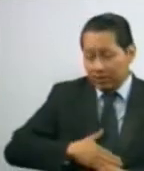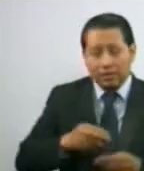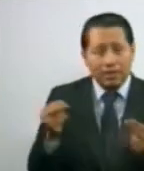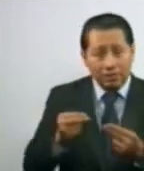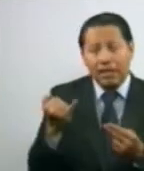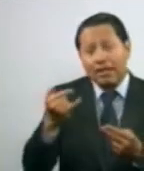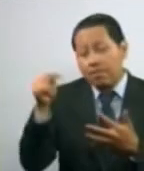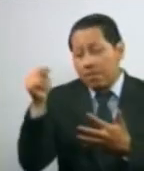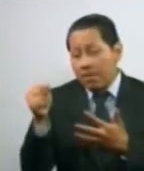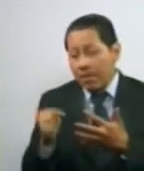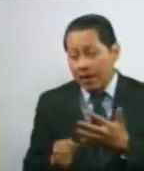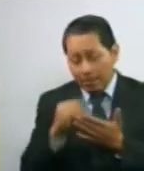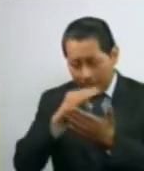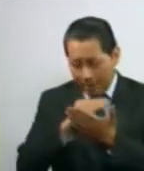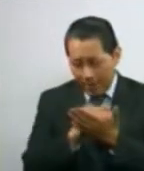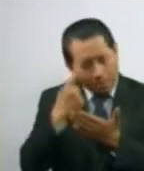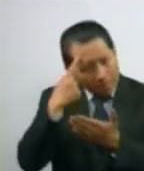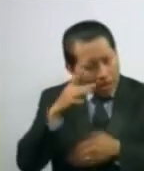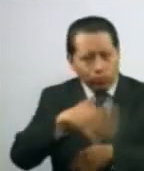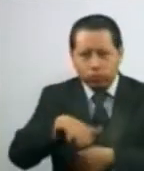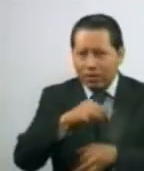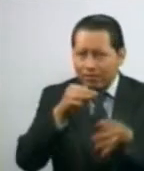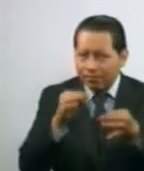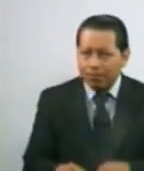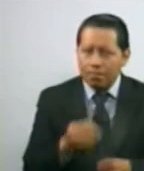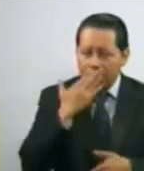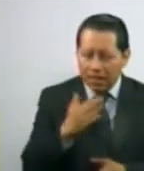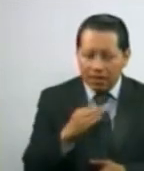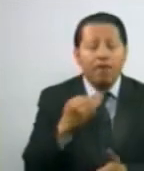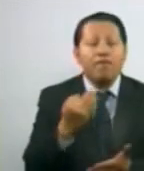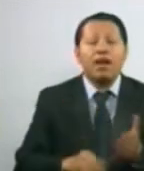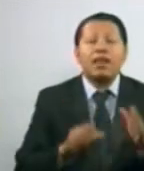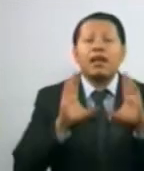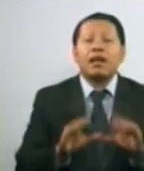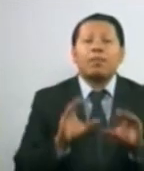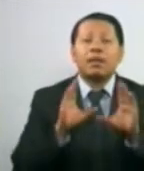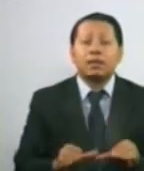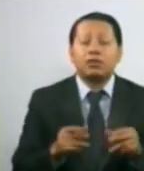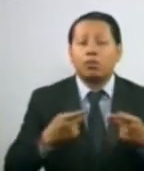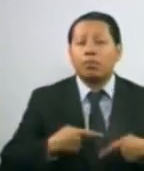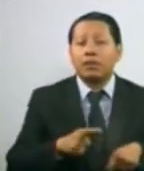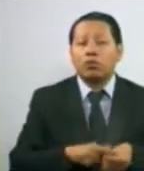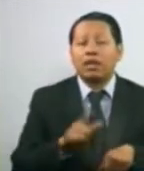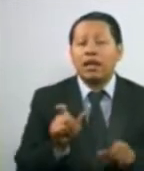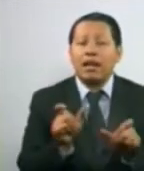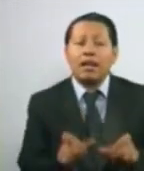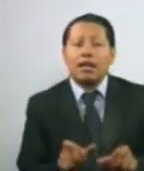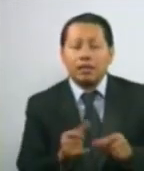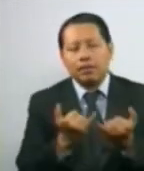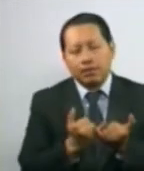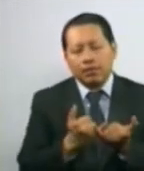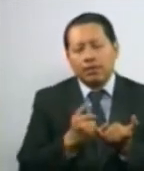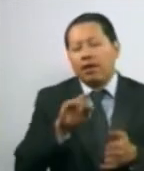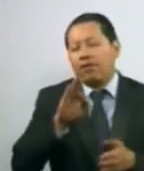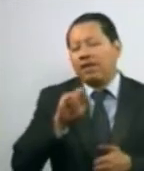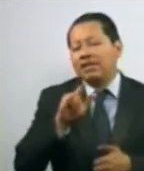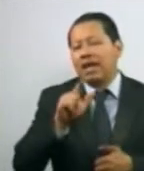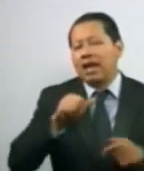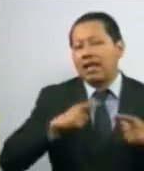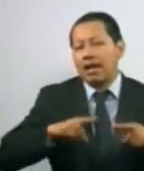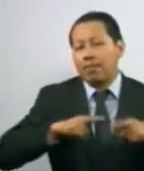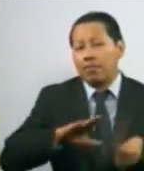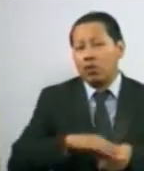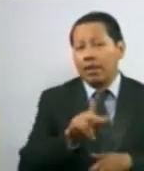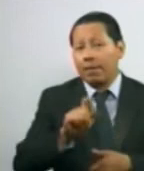protocolos de búsquedas eficientes. En este sentido, hace falta capacitación del personal de seguridad y fiscalías, ya que solamente